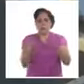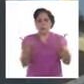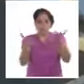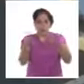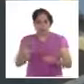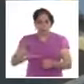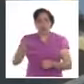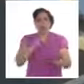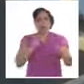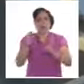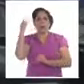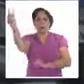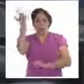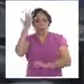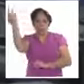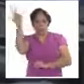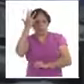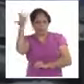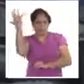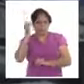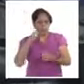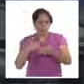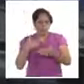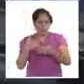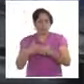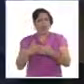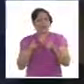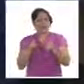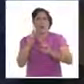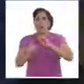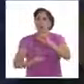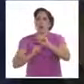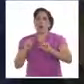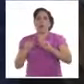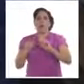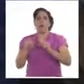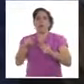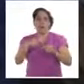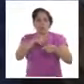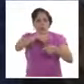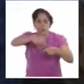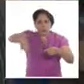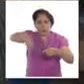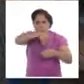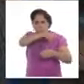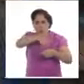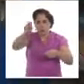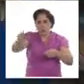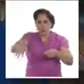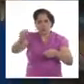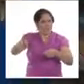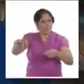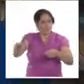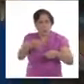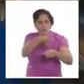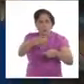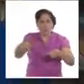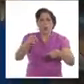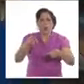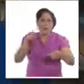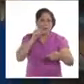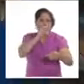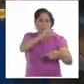la protección del medio ambiente, la empresa trabaja en la recuperación de cartuchos de tóner. Estos cartuchos van a entrar a la línea de recuperación,